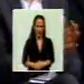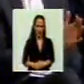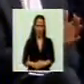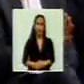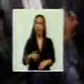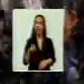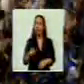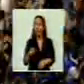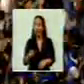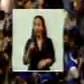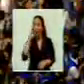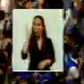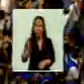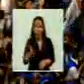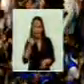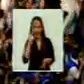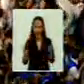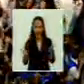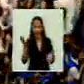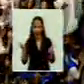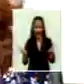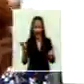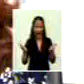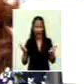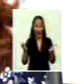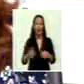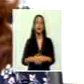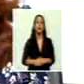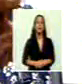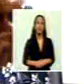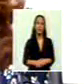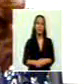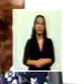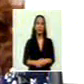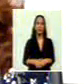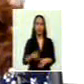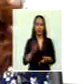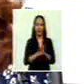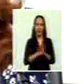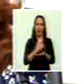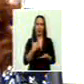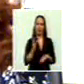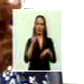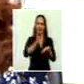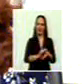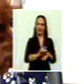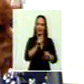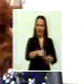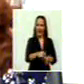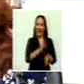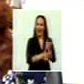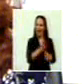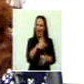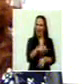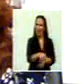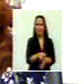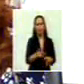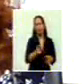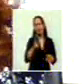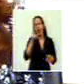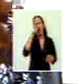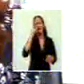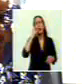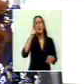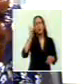El porcentaje en inversión de becas ha crecido más del 8.000